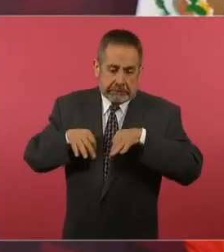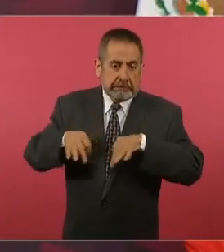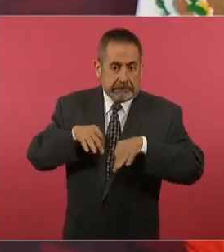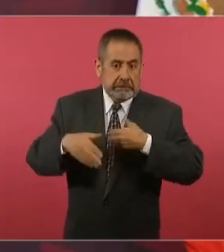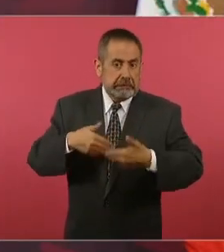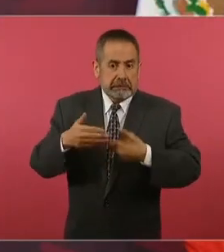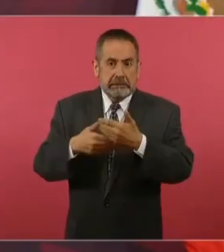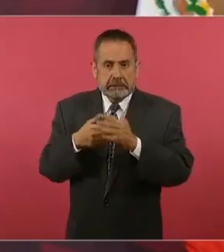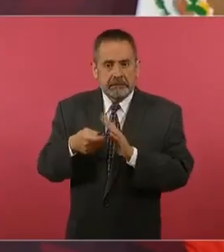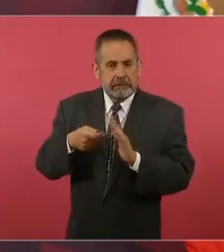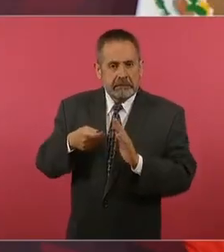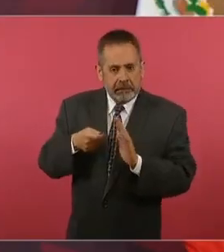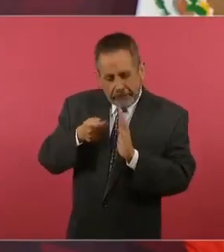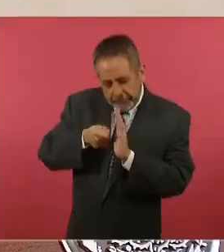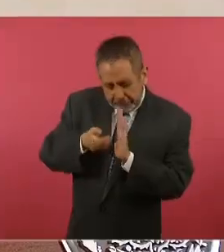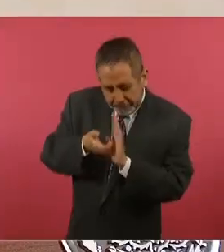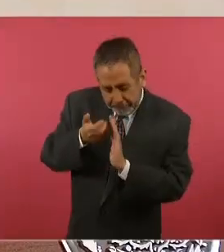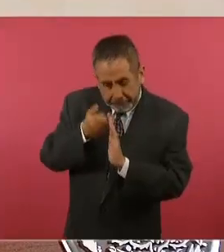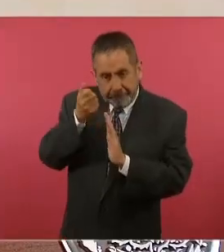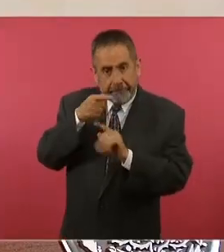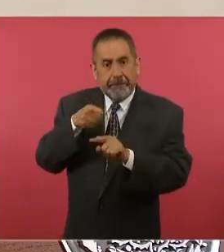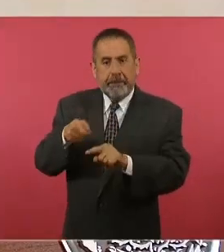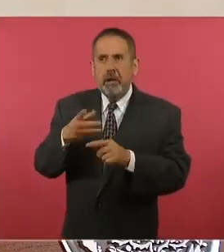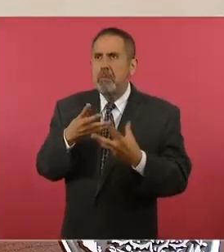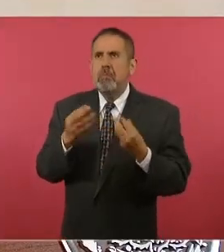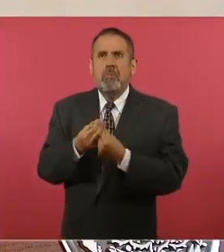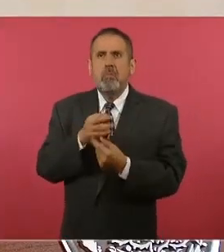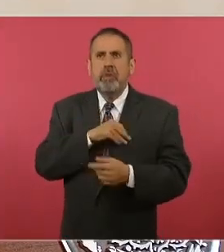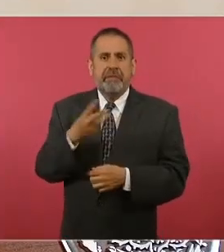trabajando, son como 300